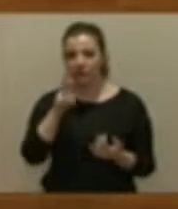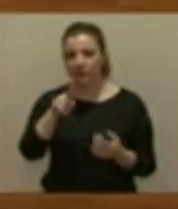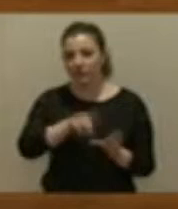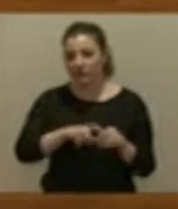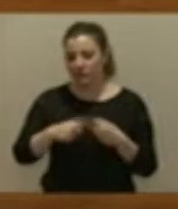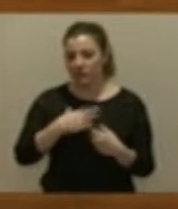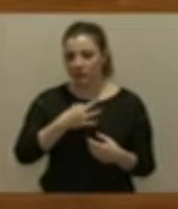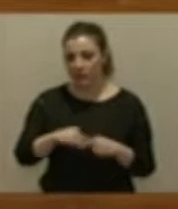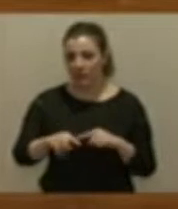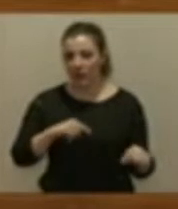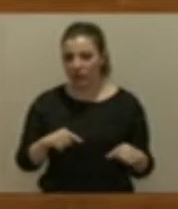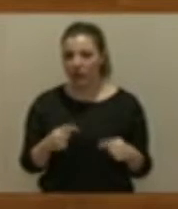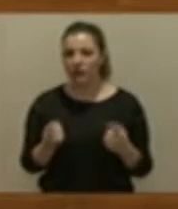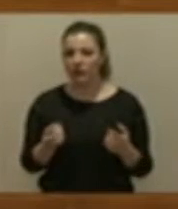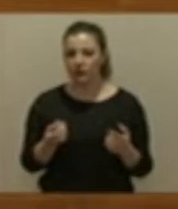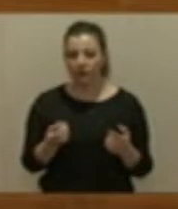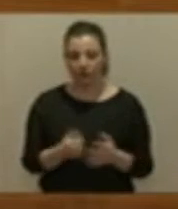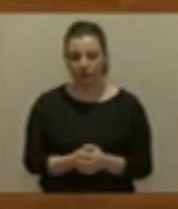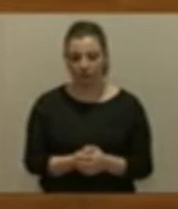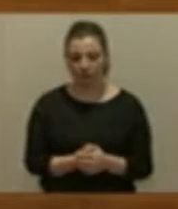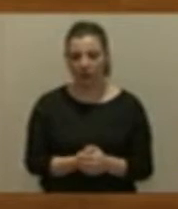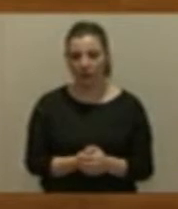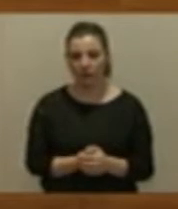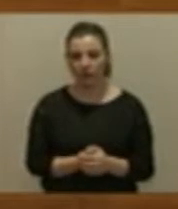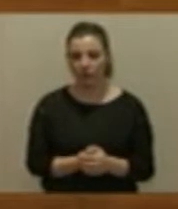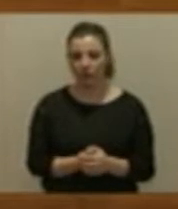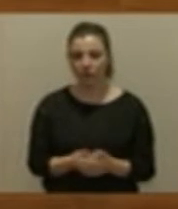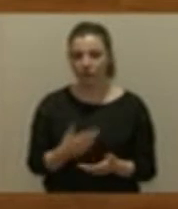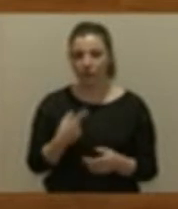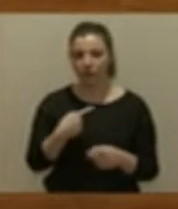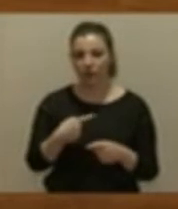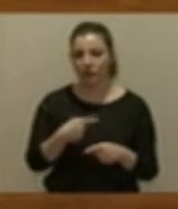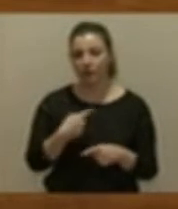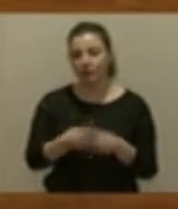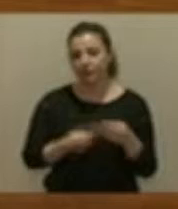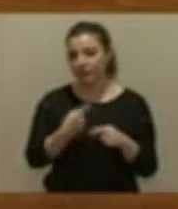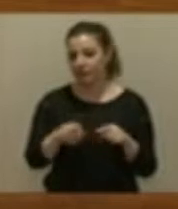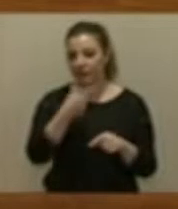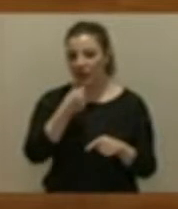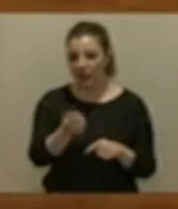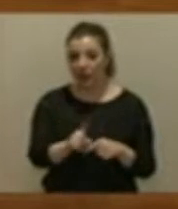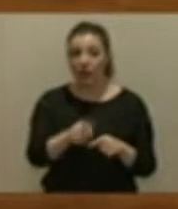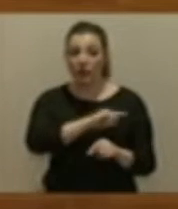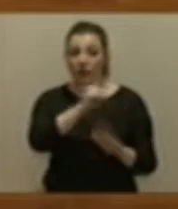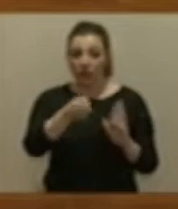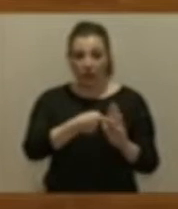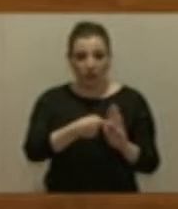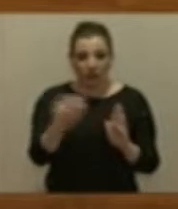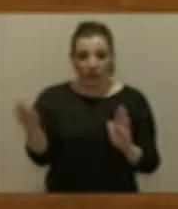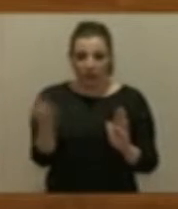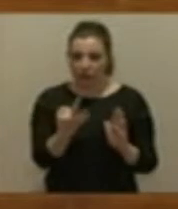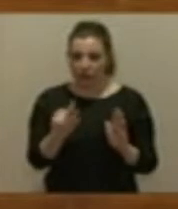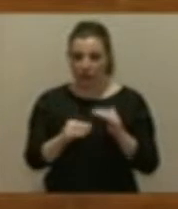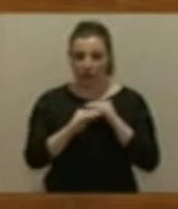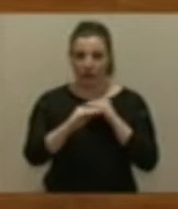decisiones, no es tan sencillo disparar con pólvora ajena. Lo que hoy planteamos en el primer punto de esta moción no es ni más ni menos que